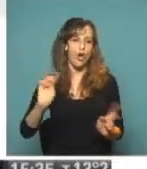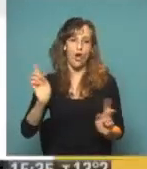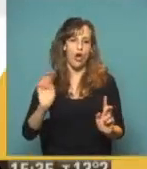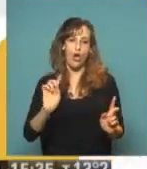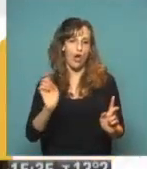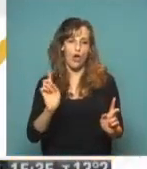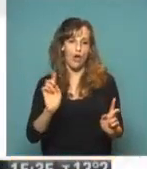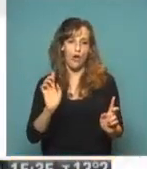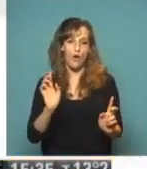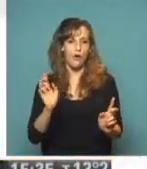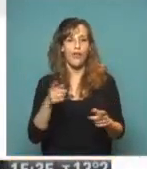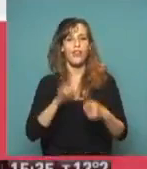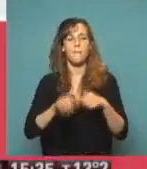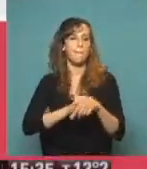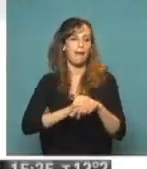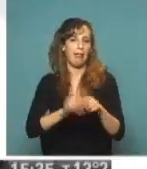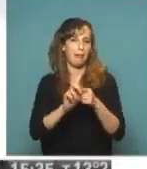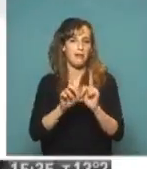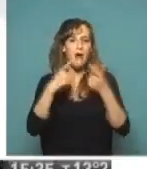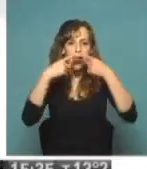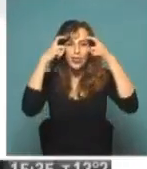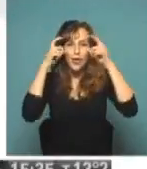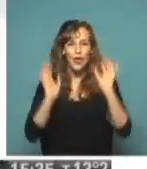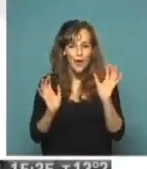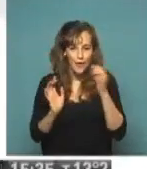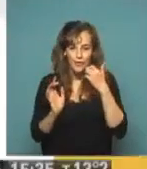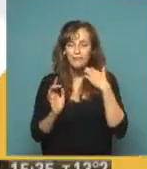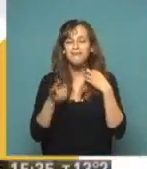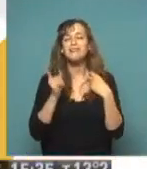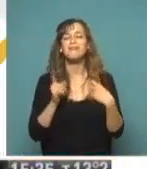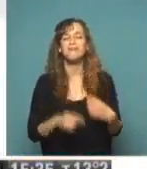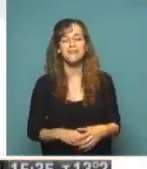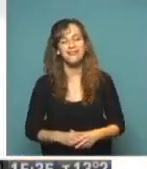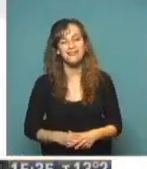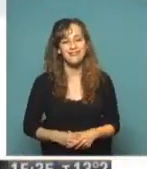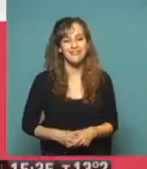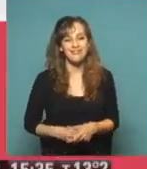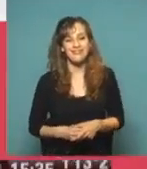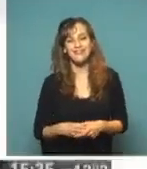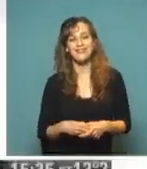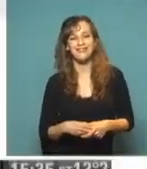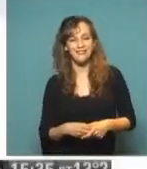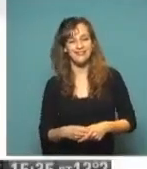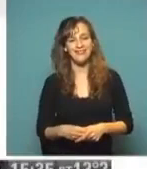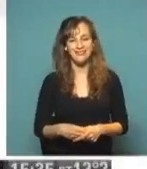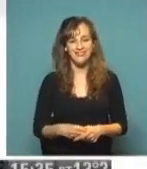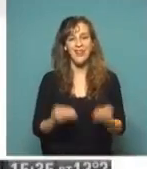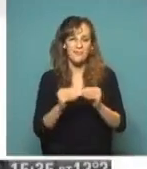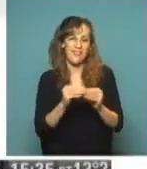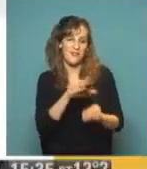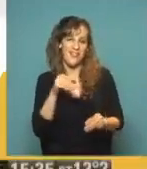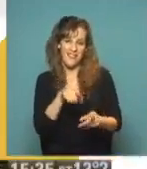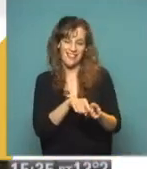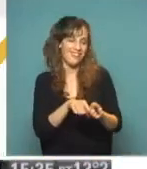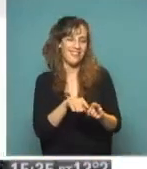Golombek. ¡No! Bueno, ya lo hizo a Golombek. Es Golombek. Lo voy a hacer el moño también. A ver, el